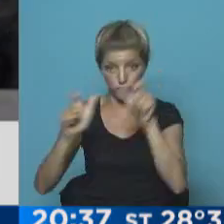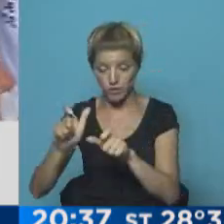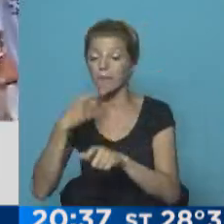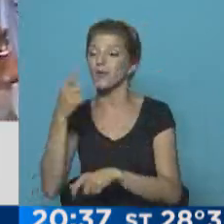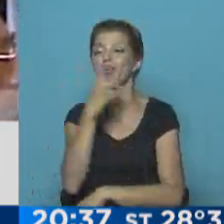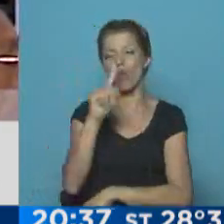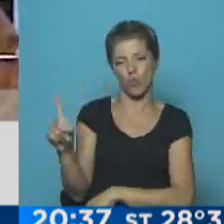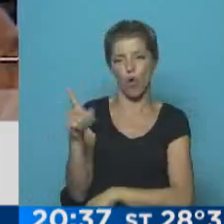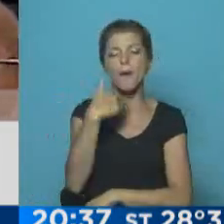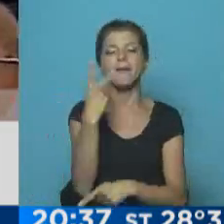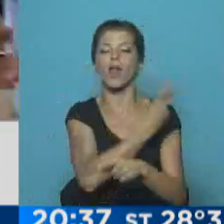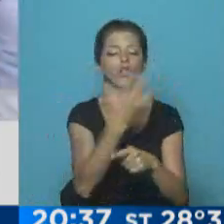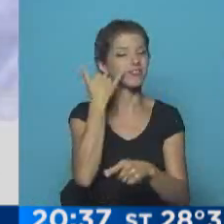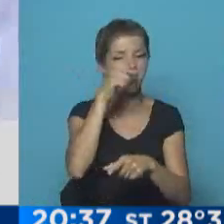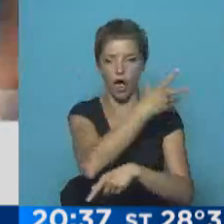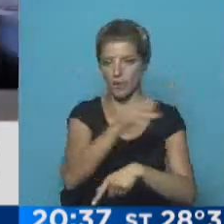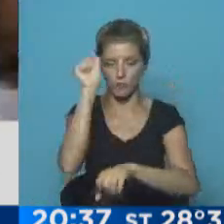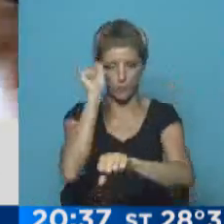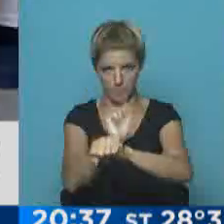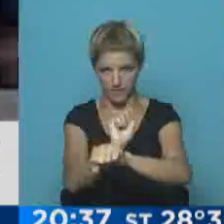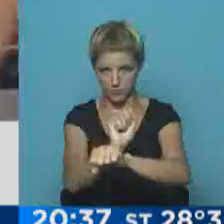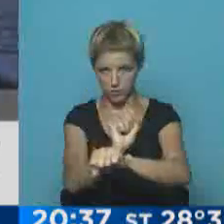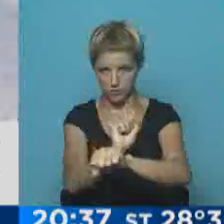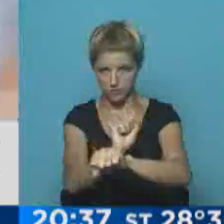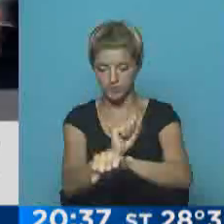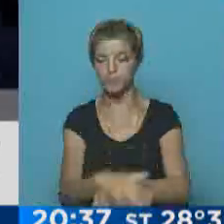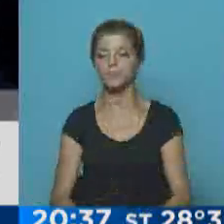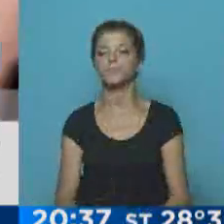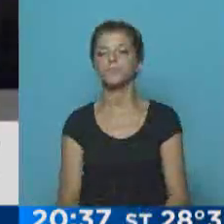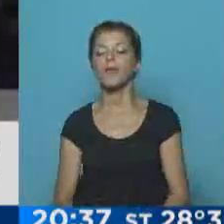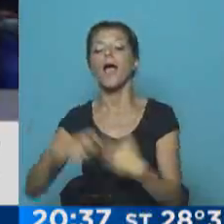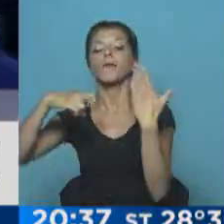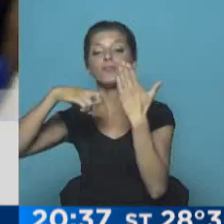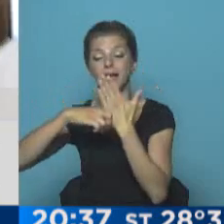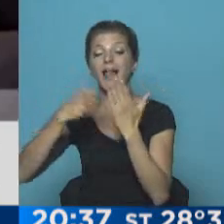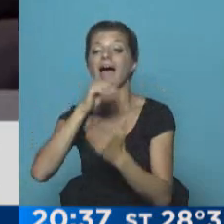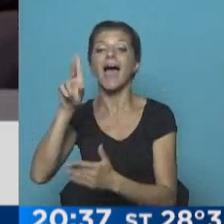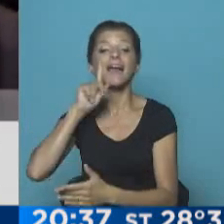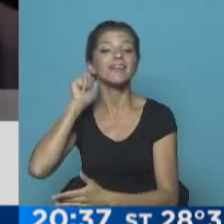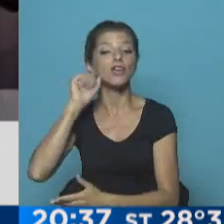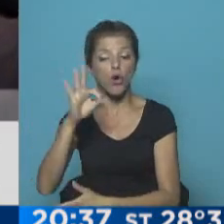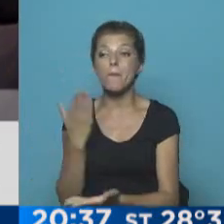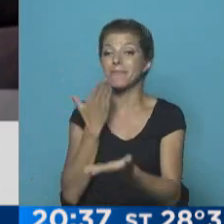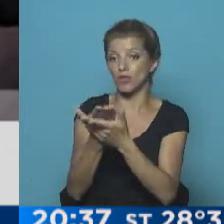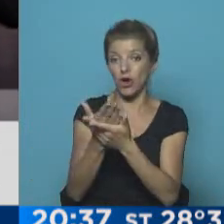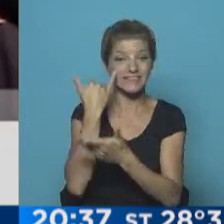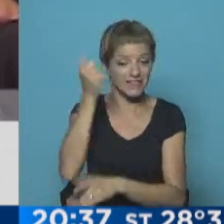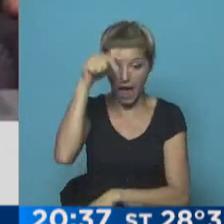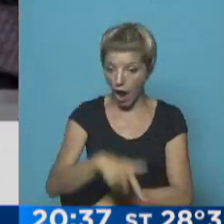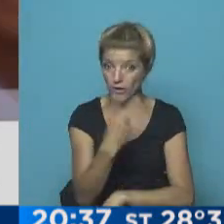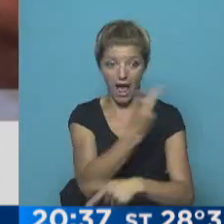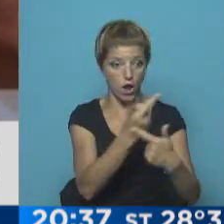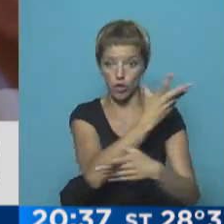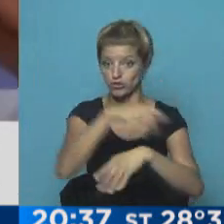Fiscalía para ordenar la detención inmediata de Ricardo Jaime y de Sergio Sirigliano. El fiscal, Fernando Arrigo, había pedido la detención inmediata